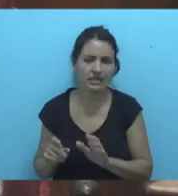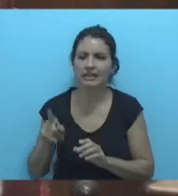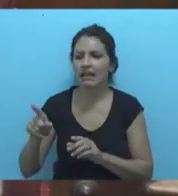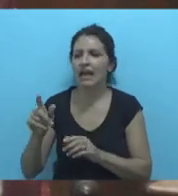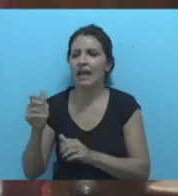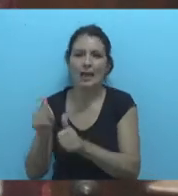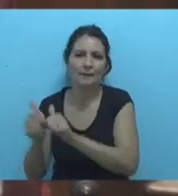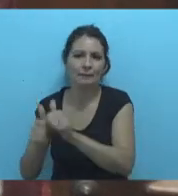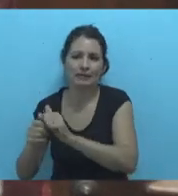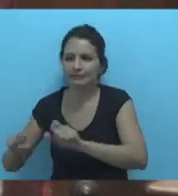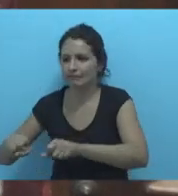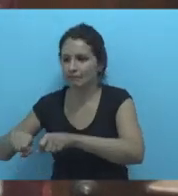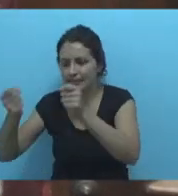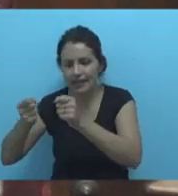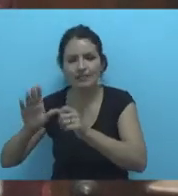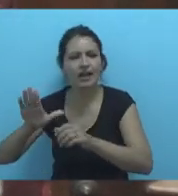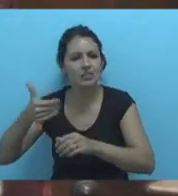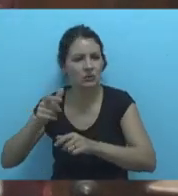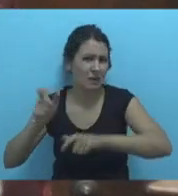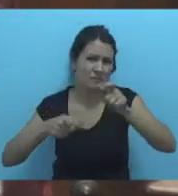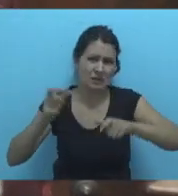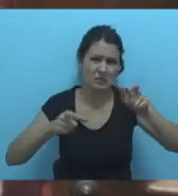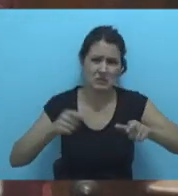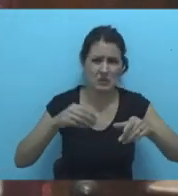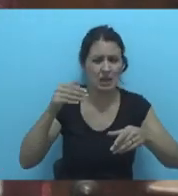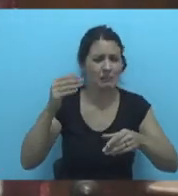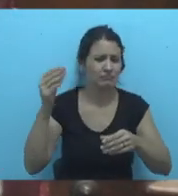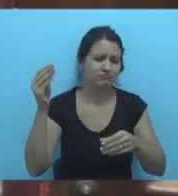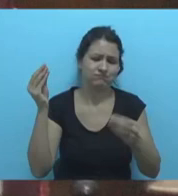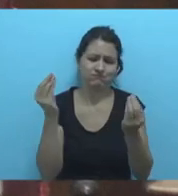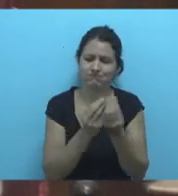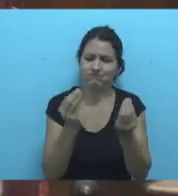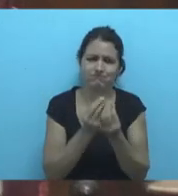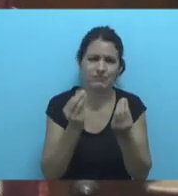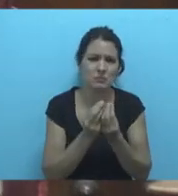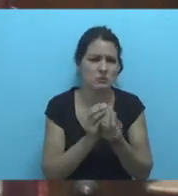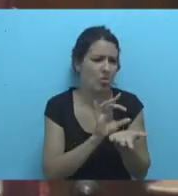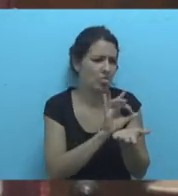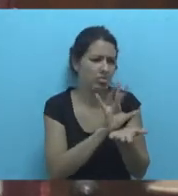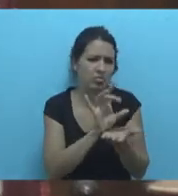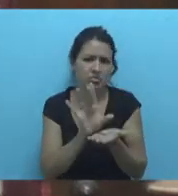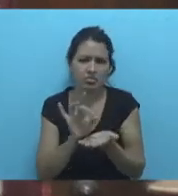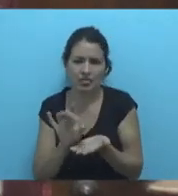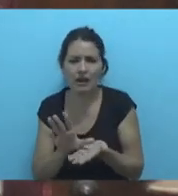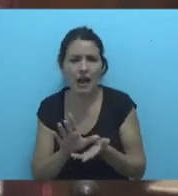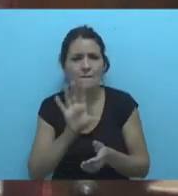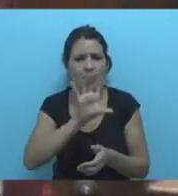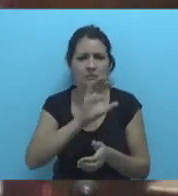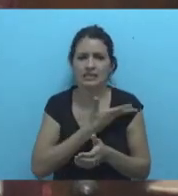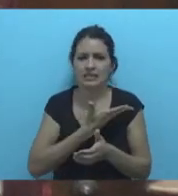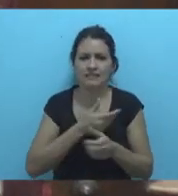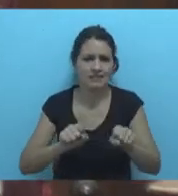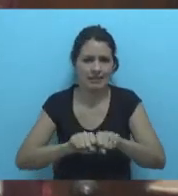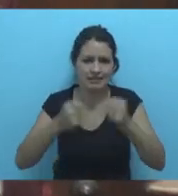y eso va a significar que muchísimos santafesinos se queden en la calle, y eso va a significar un terrible quebranto para la provincia